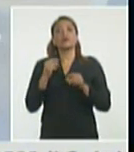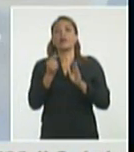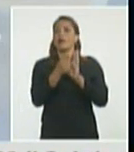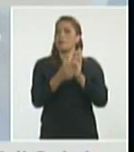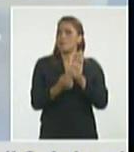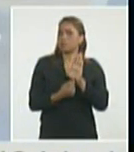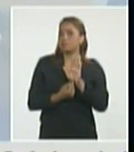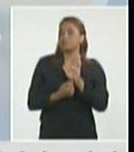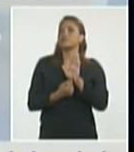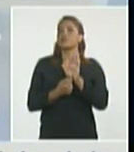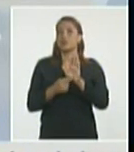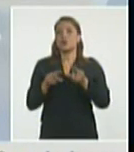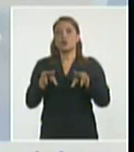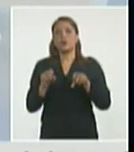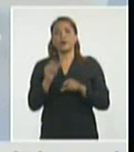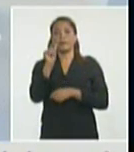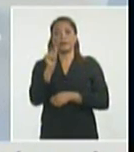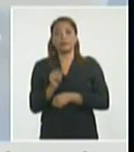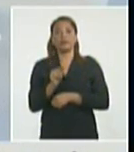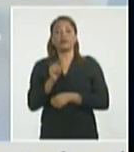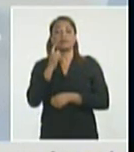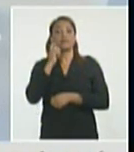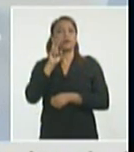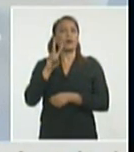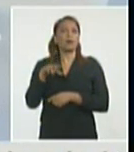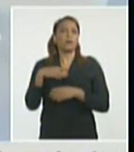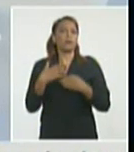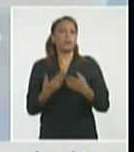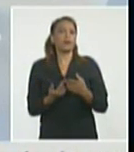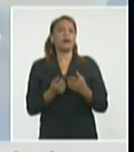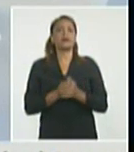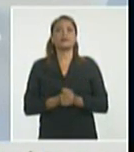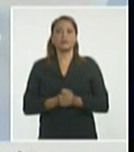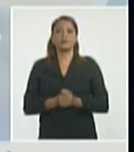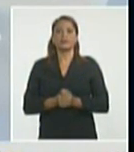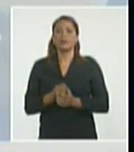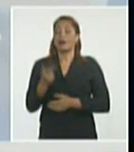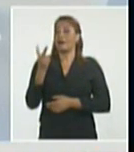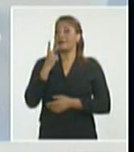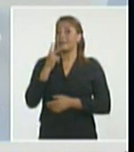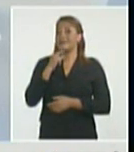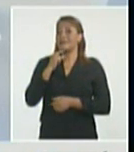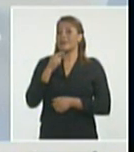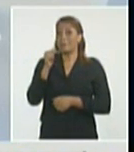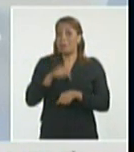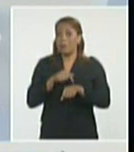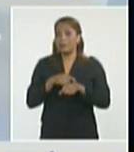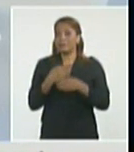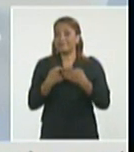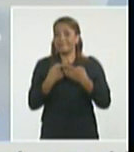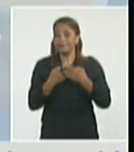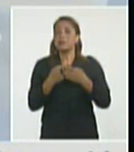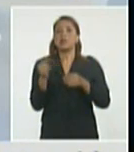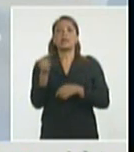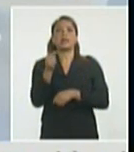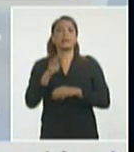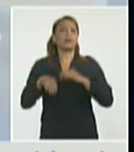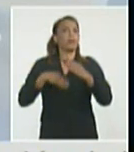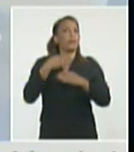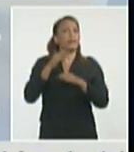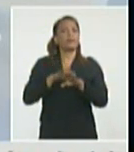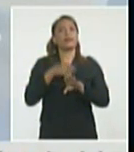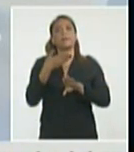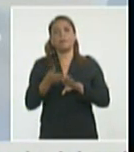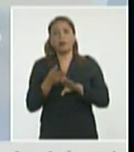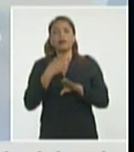con un grupo de pacientes que fueron evaluados y realmente ya se encontraban negativos y se recuperaron, se dio su